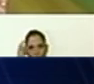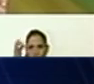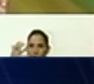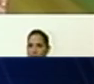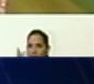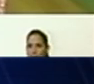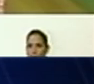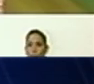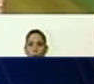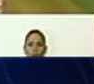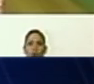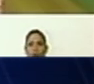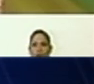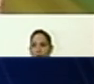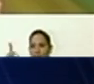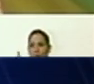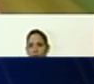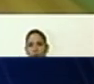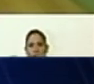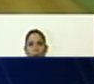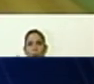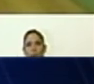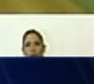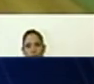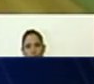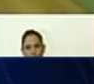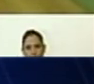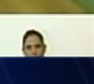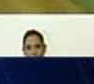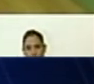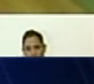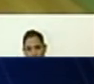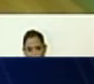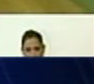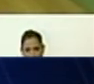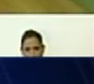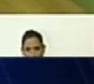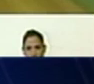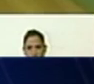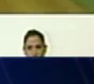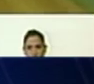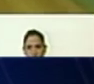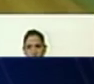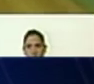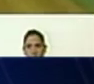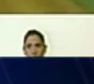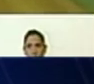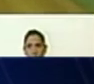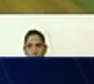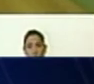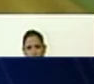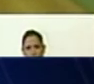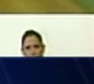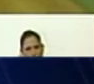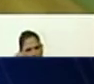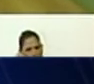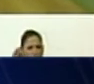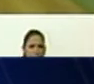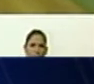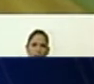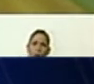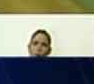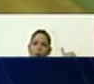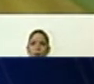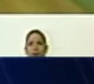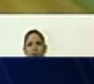trata de tomar decisiones en materia de política internacional. Es bueno recordar lo que ha ocurrido en estas